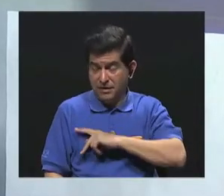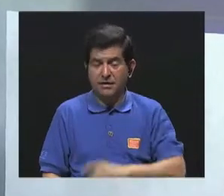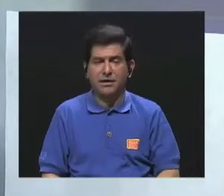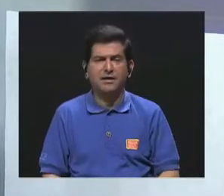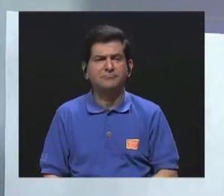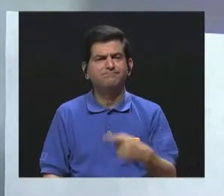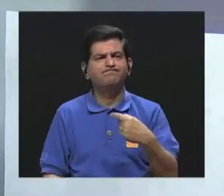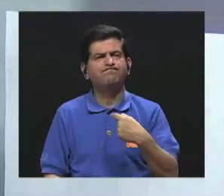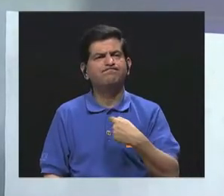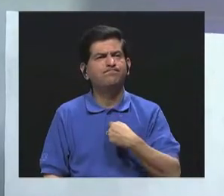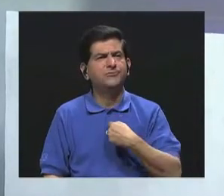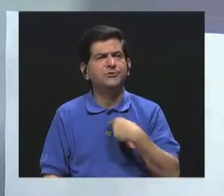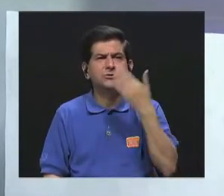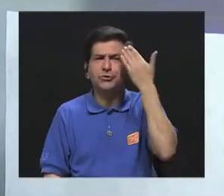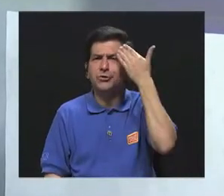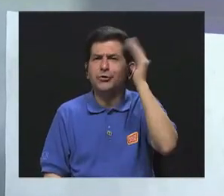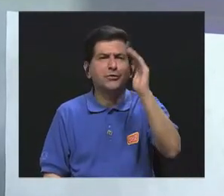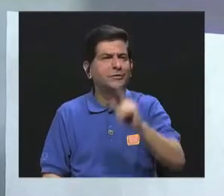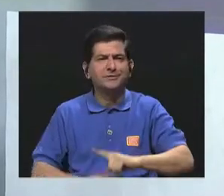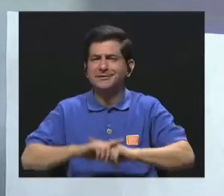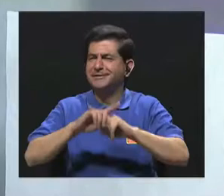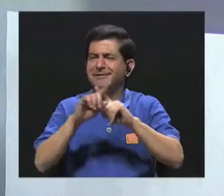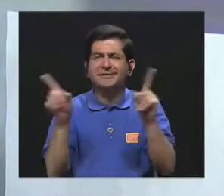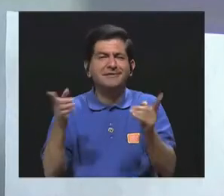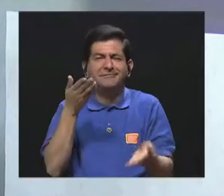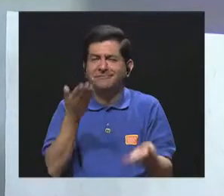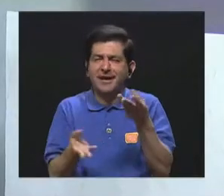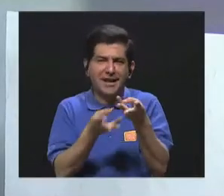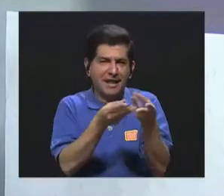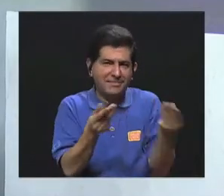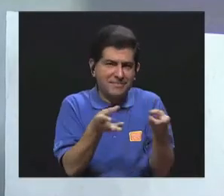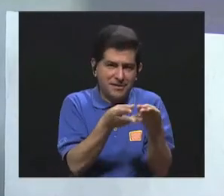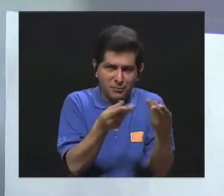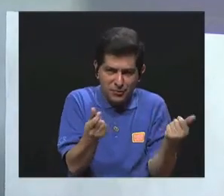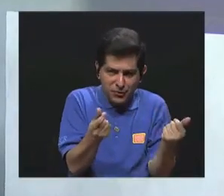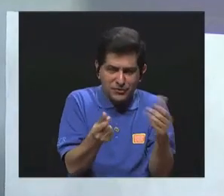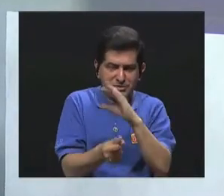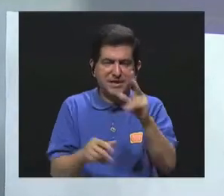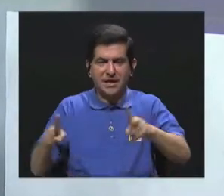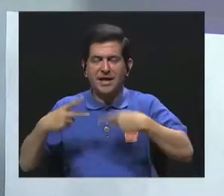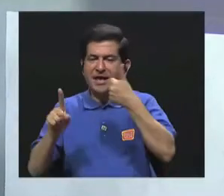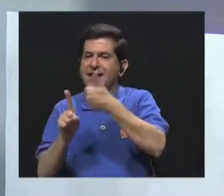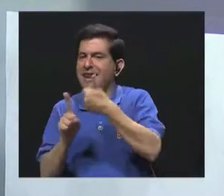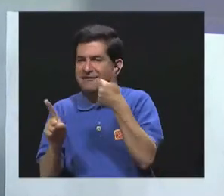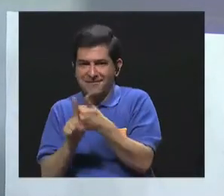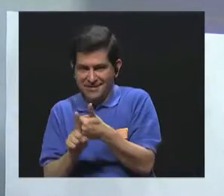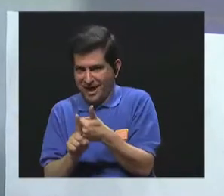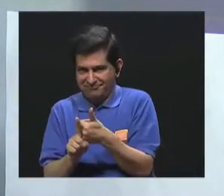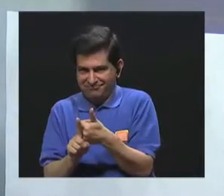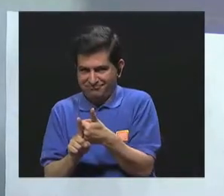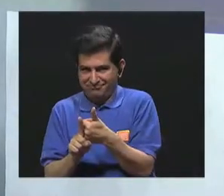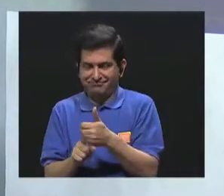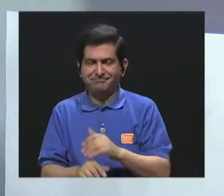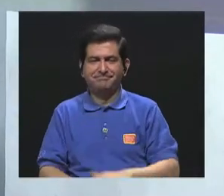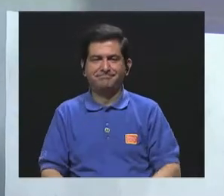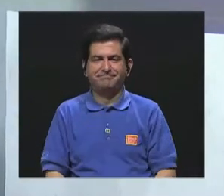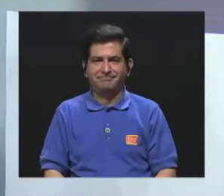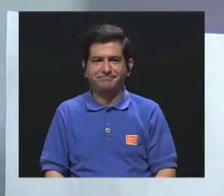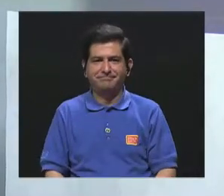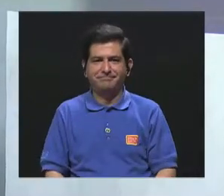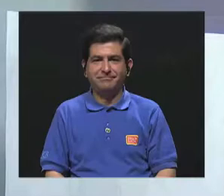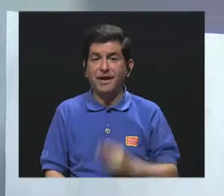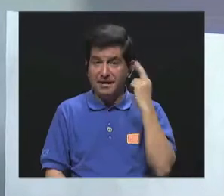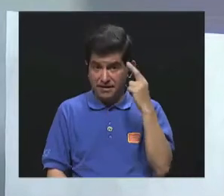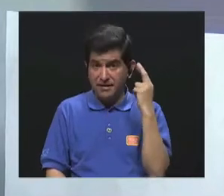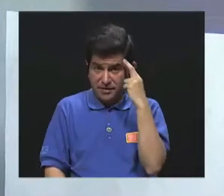yo no sé si es tan distinta la producción de la vida misma, porque...